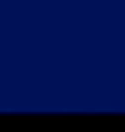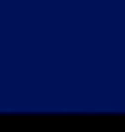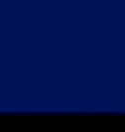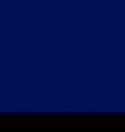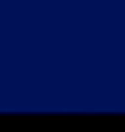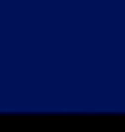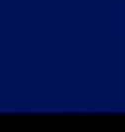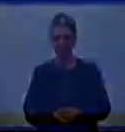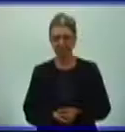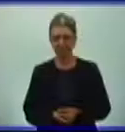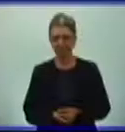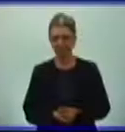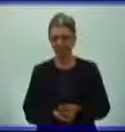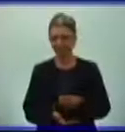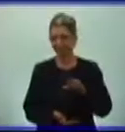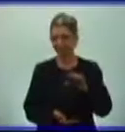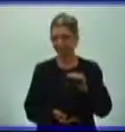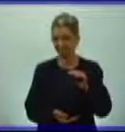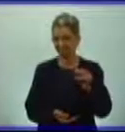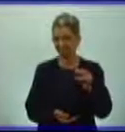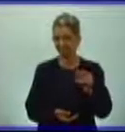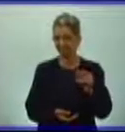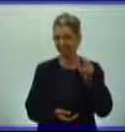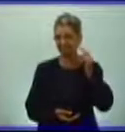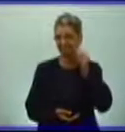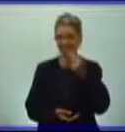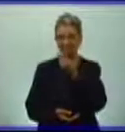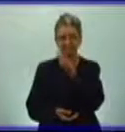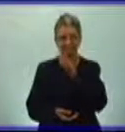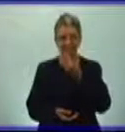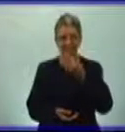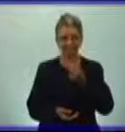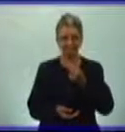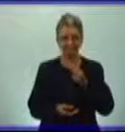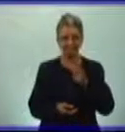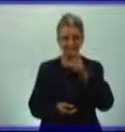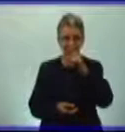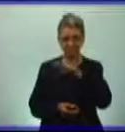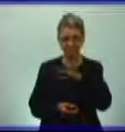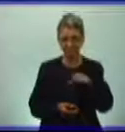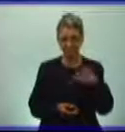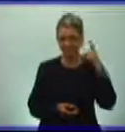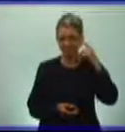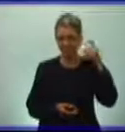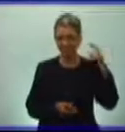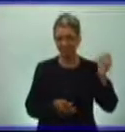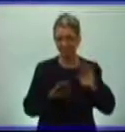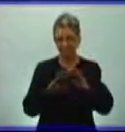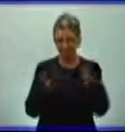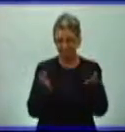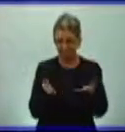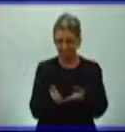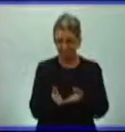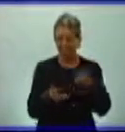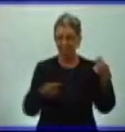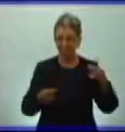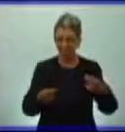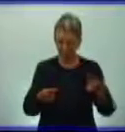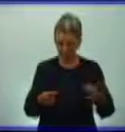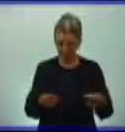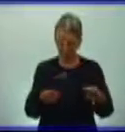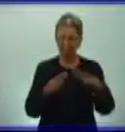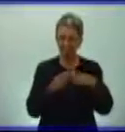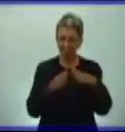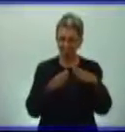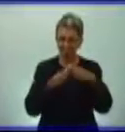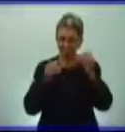Como lo dijo nuestro apóstol, ustedes son la esperanza del mundo. Es por eso que deben continuar en sus casas realizando